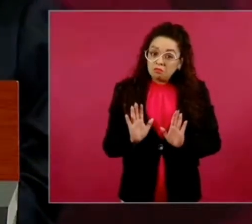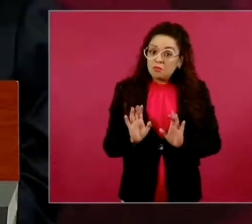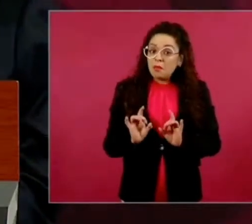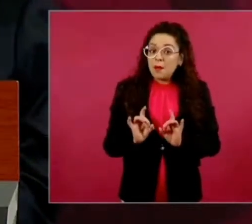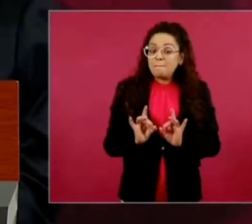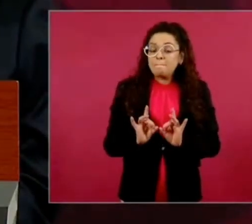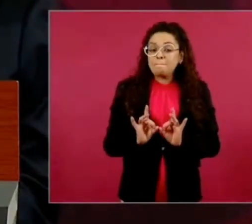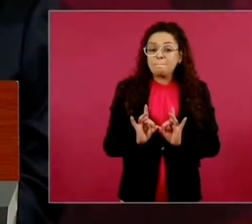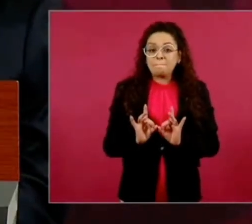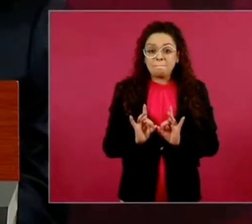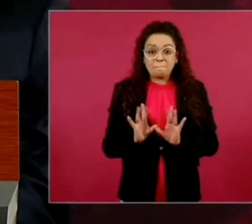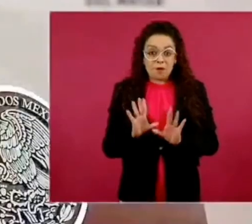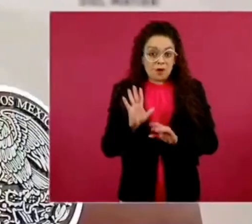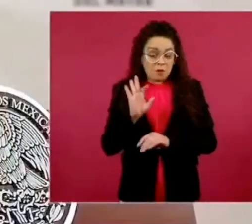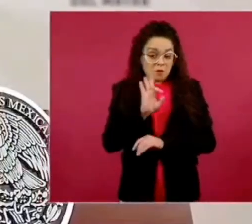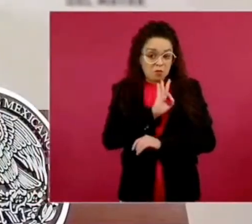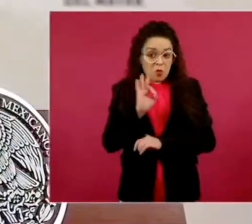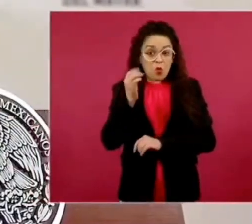los poderosos